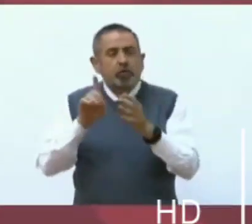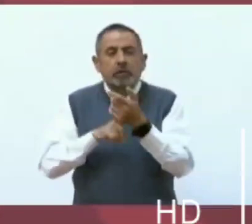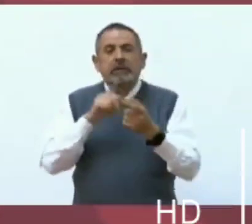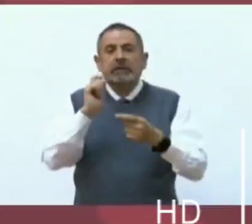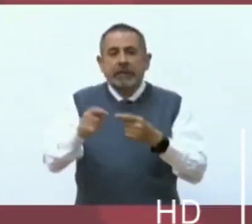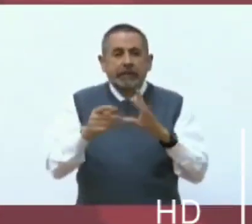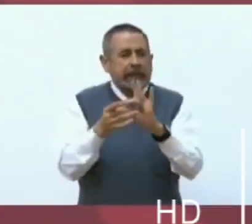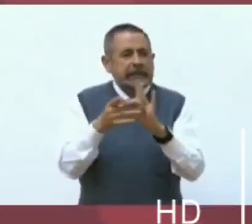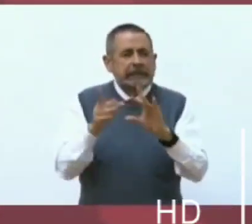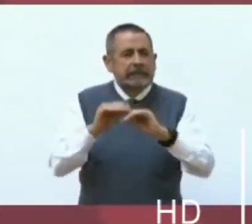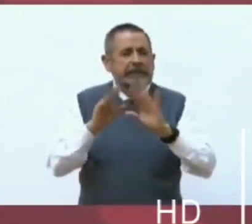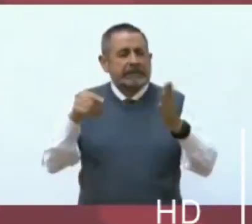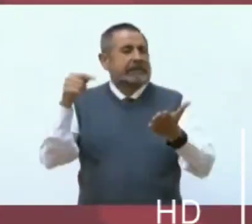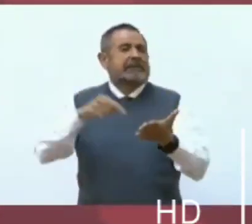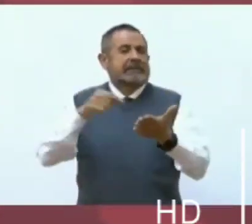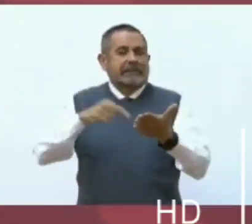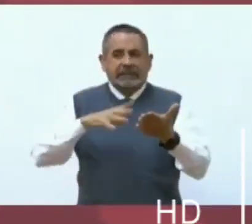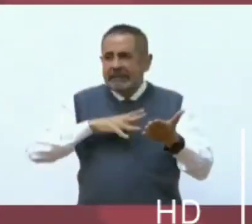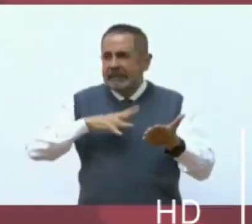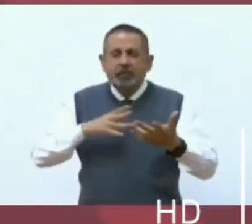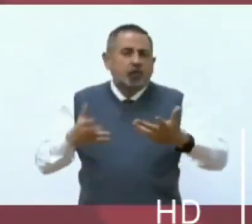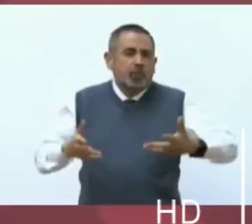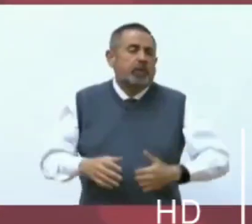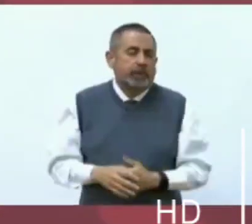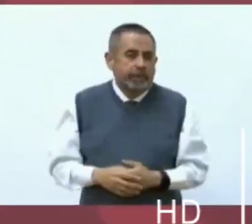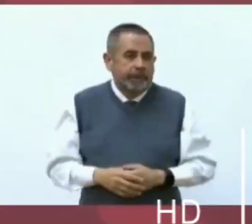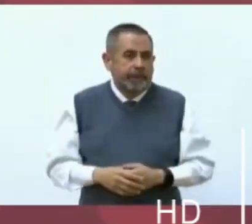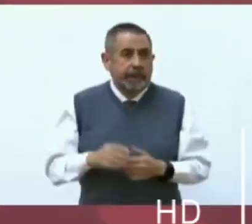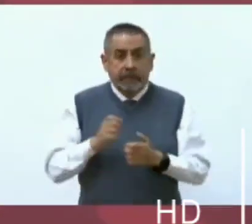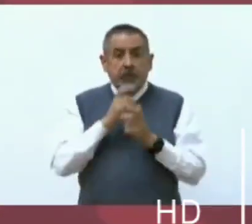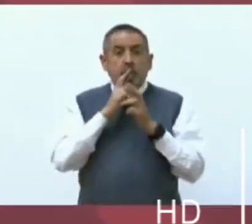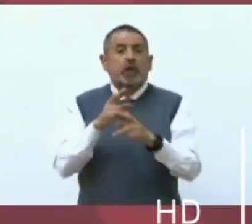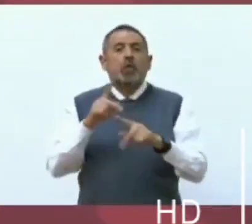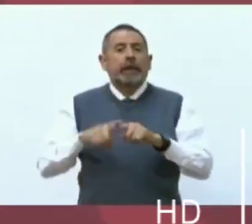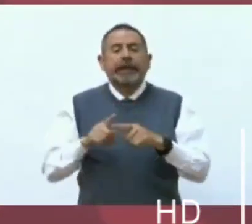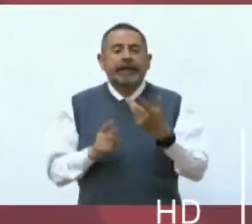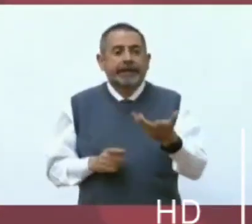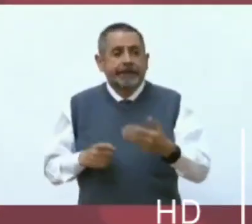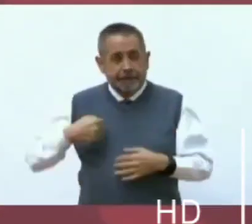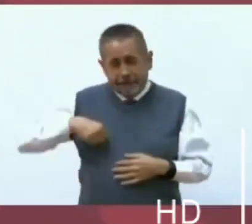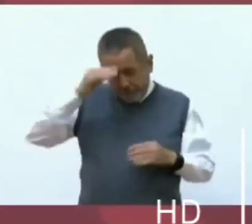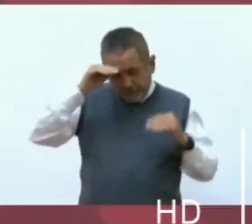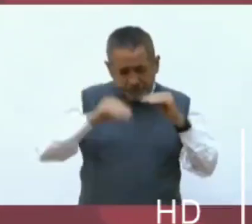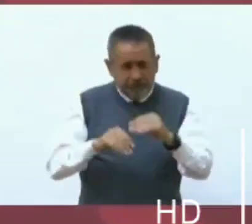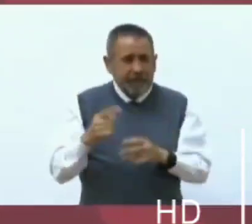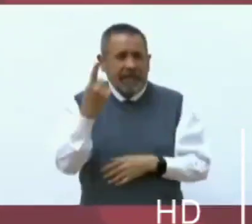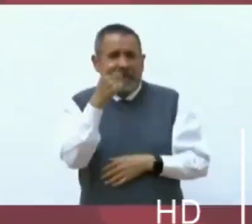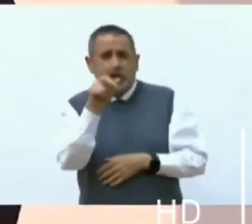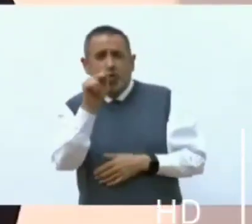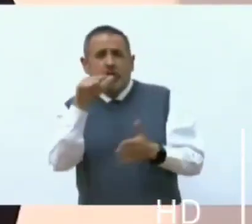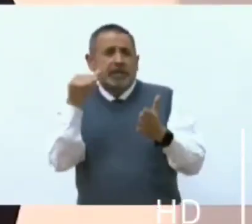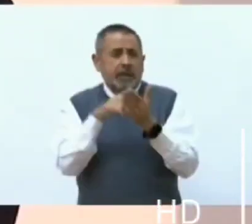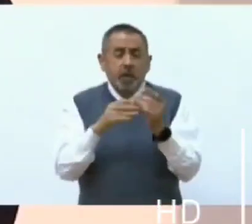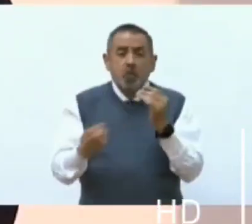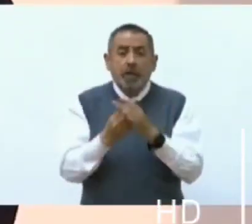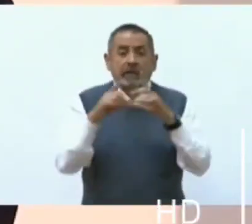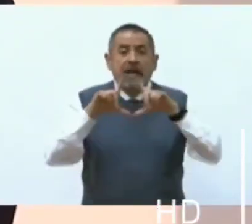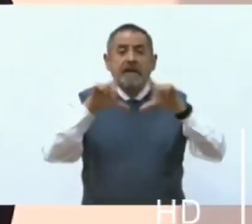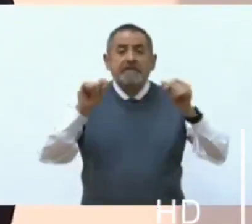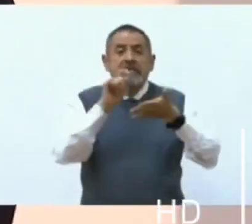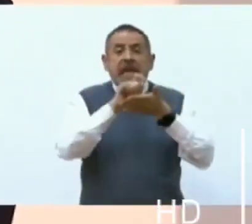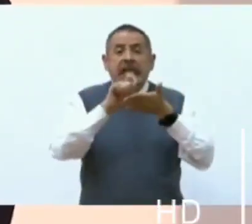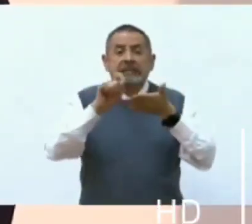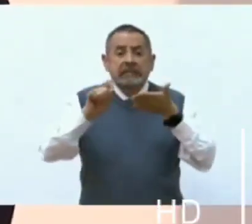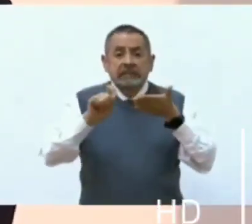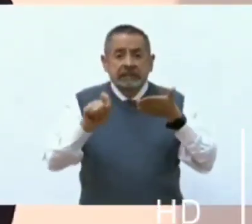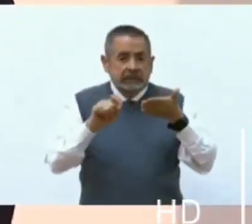de descripción de los instrumentos existentes. Como resultado, hemos creado 180.000 nuevas fichas descriptivas y